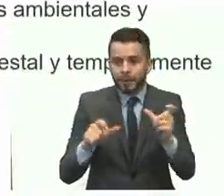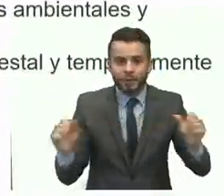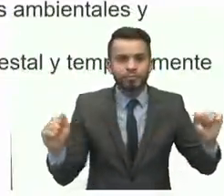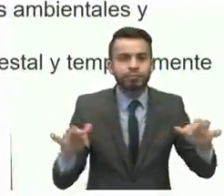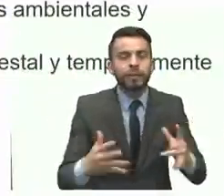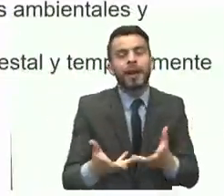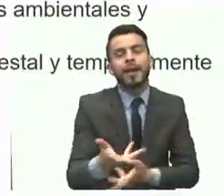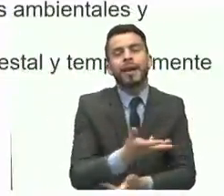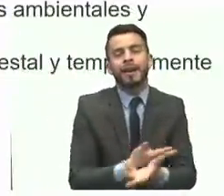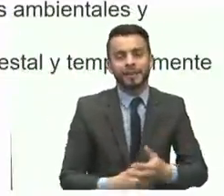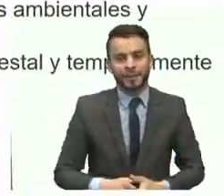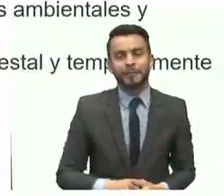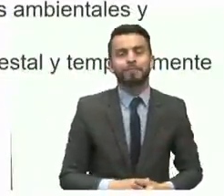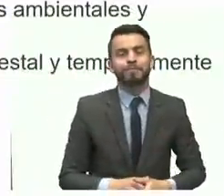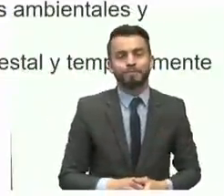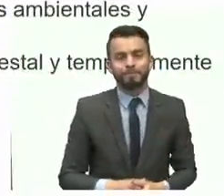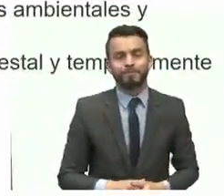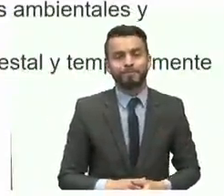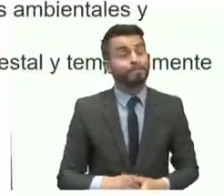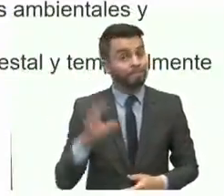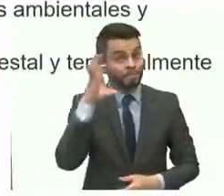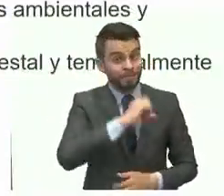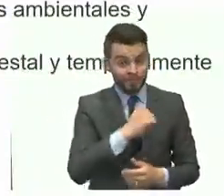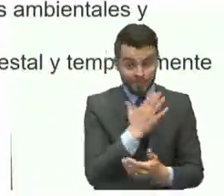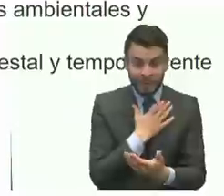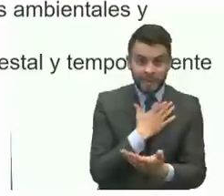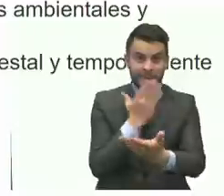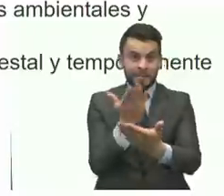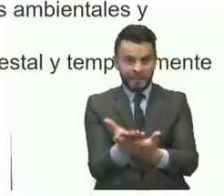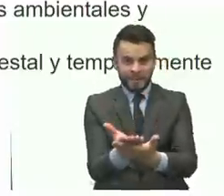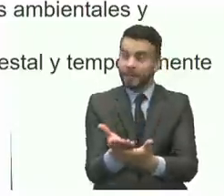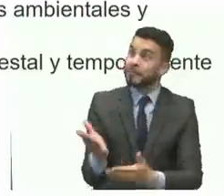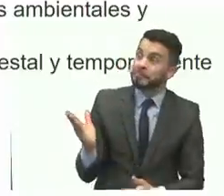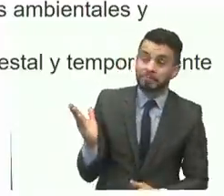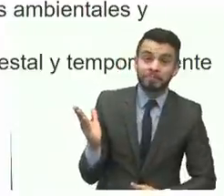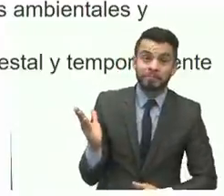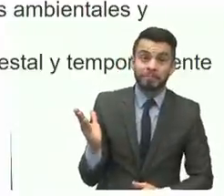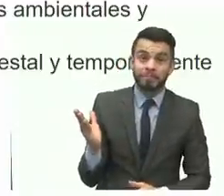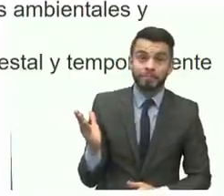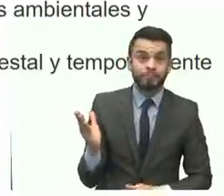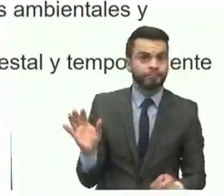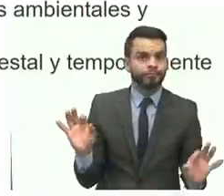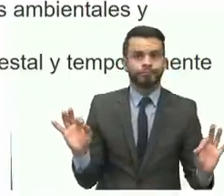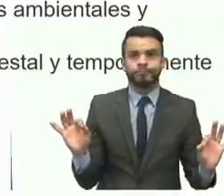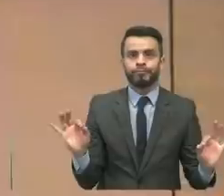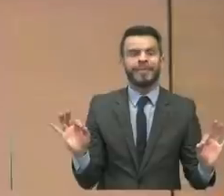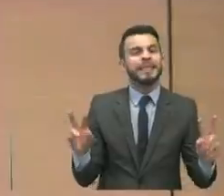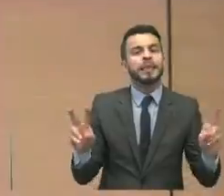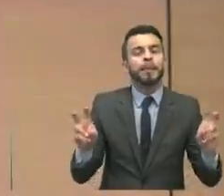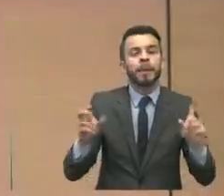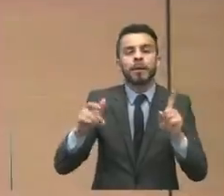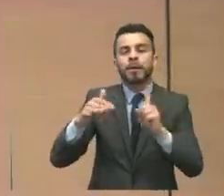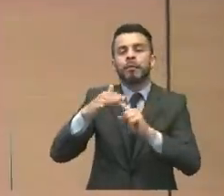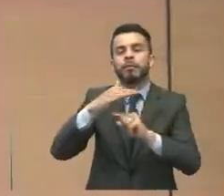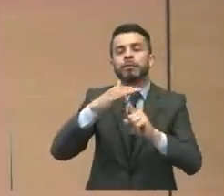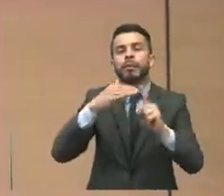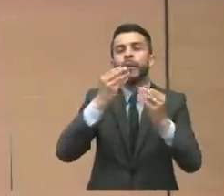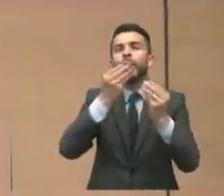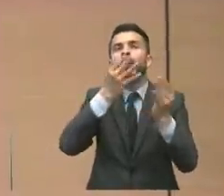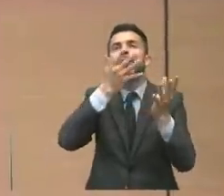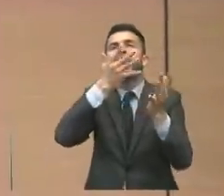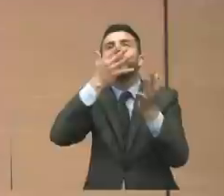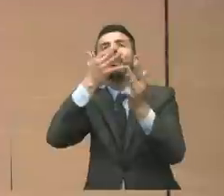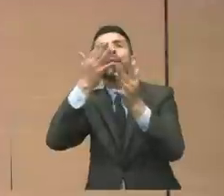propuesta, además de mejorar todo el sistema de drenaje sostenible, cosa que, para ser honestos, íbamos a hacer en cualquiera de las